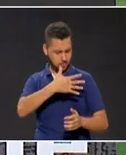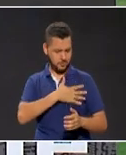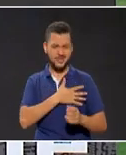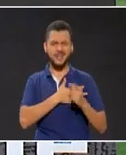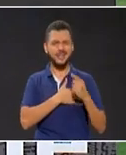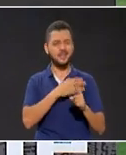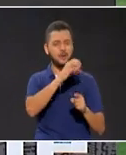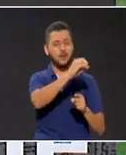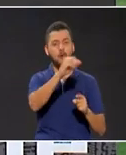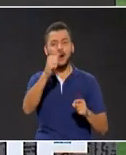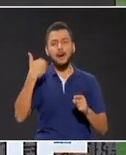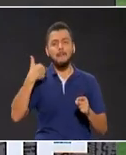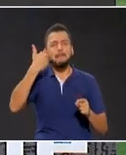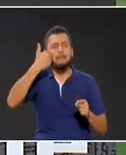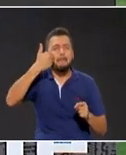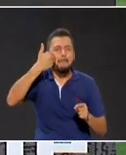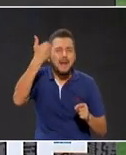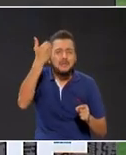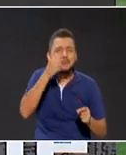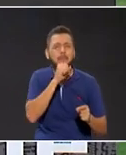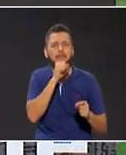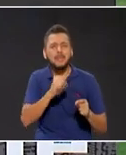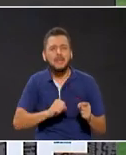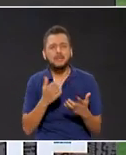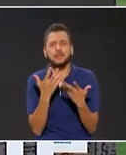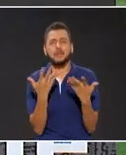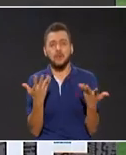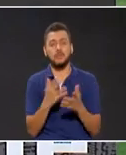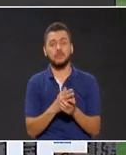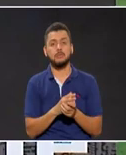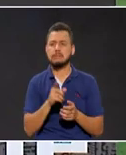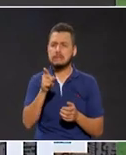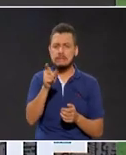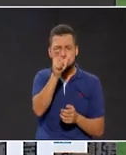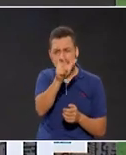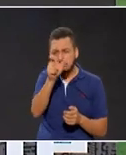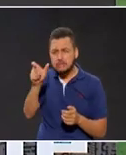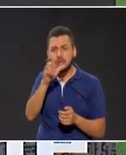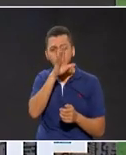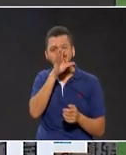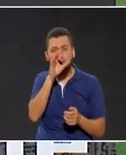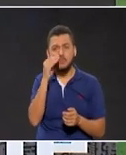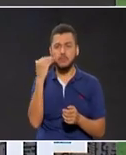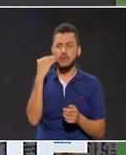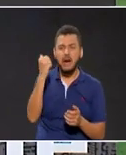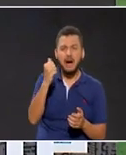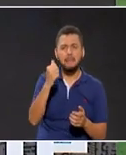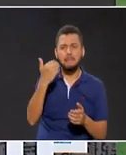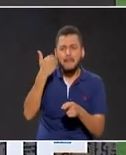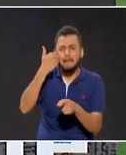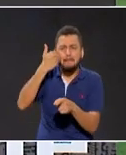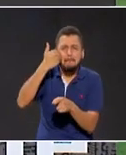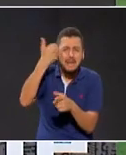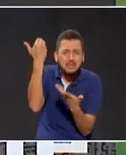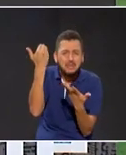piensa mucho en el adulto mayor necesitado. Hablemos del adulto mayor que simplemente es mayor, pero tiene condiciones de